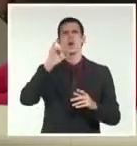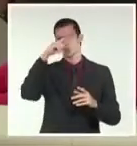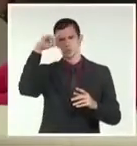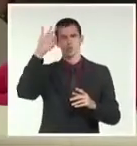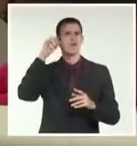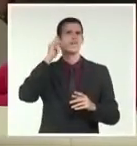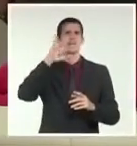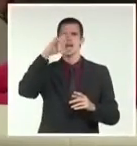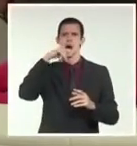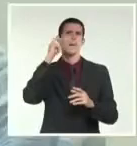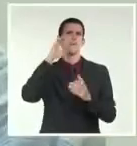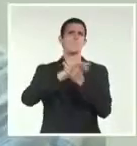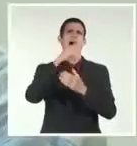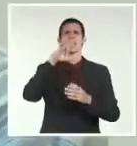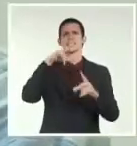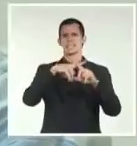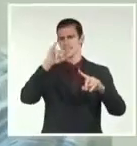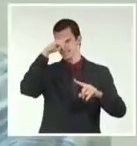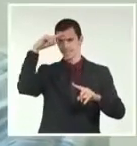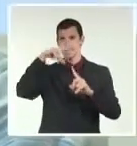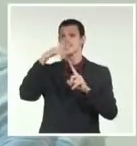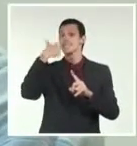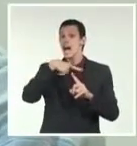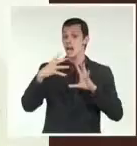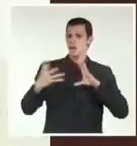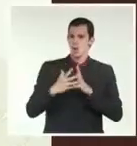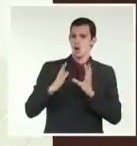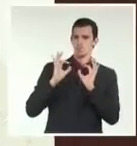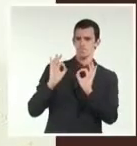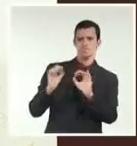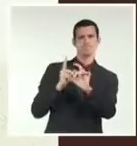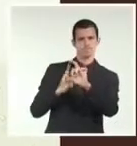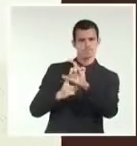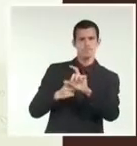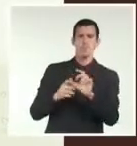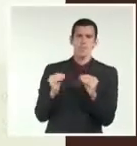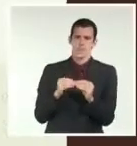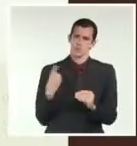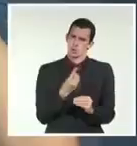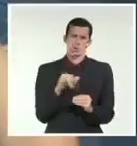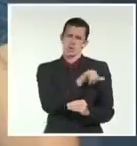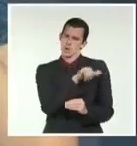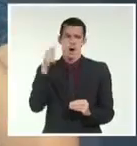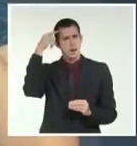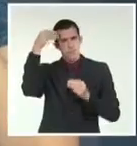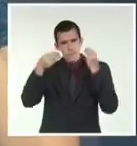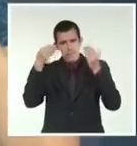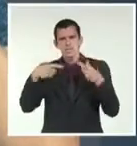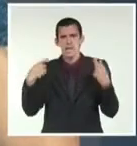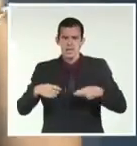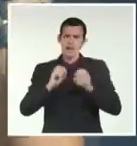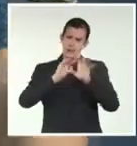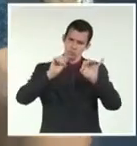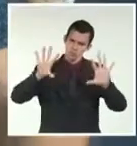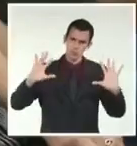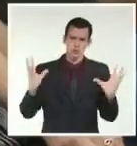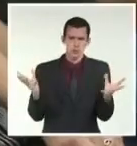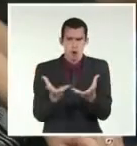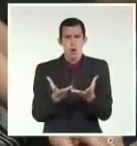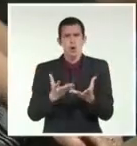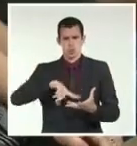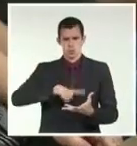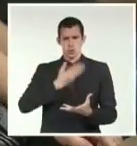de campañas de desinformación sigue siendo un desafío. En tal sentido, la editorial Ocean Sur ha publicado un grupo de títulos